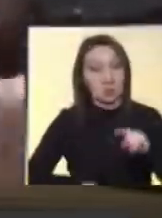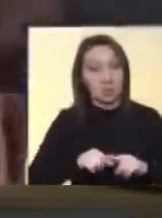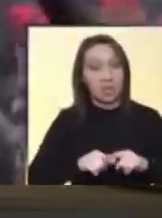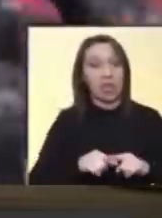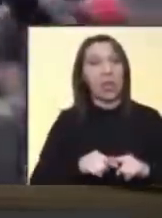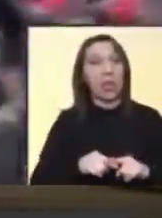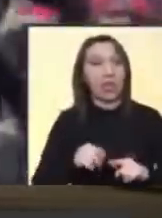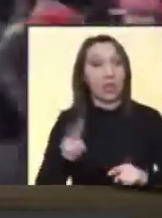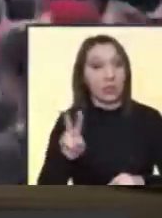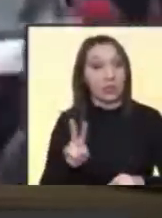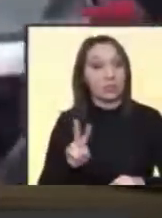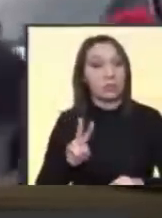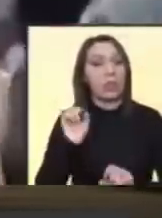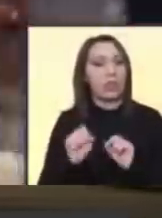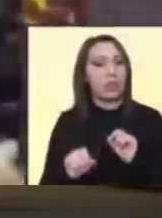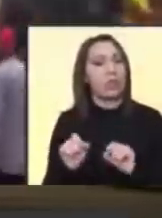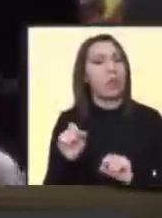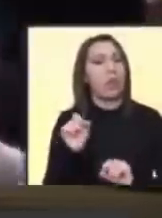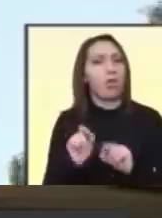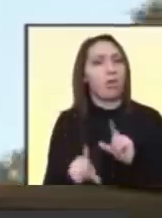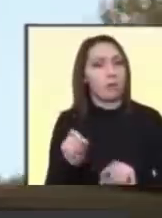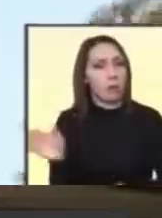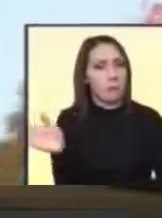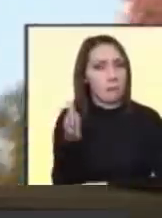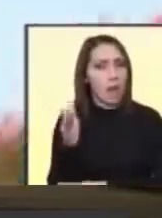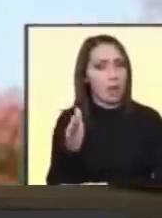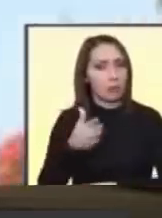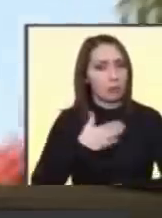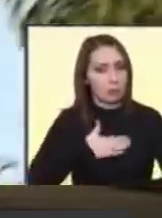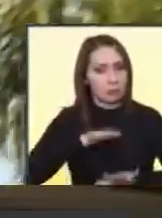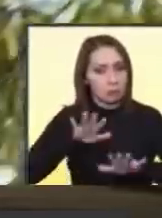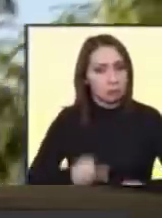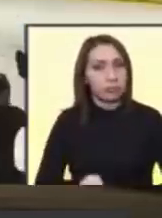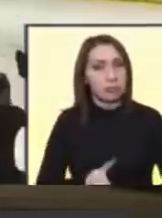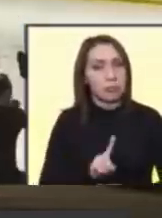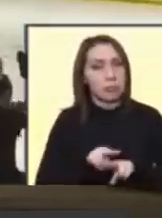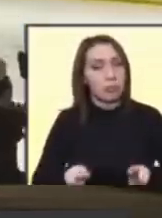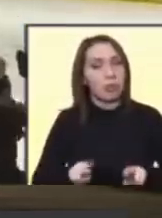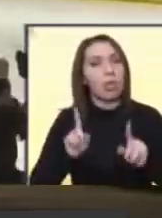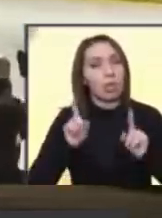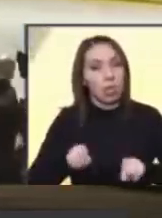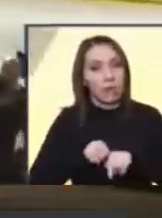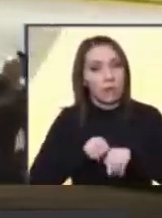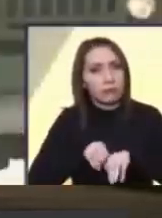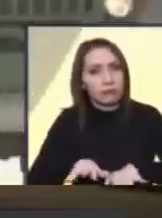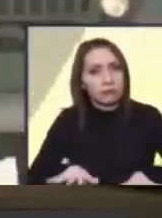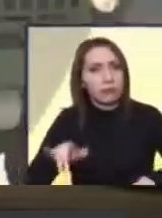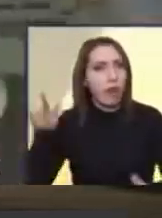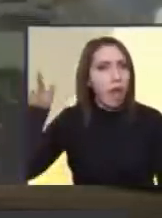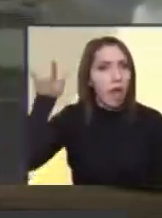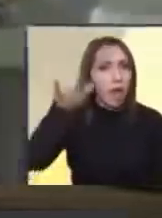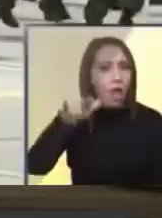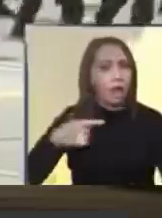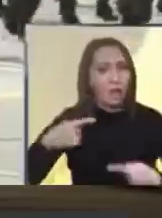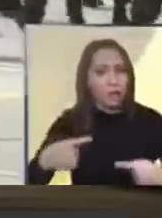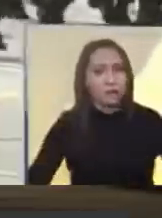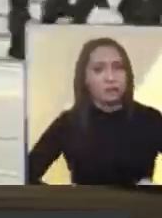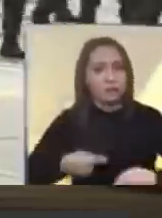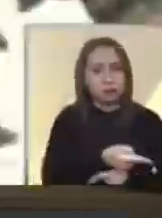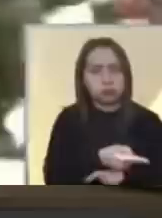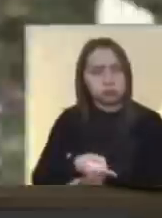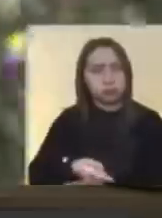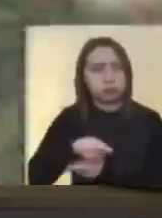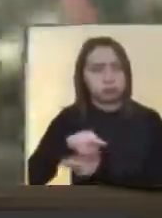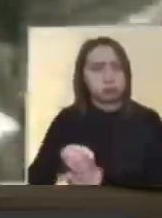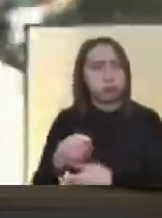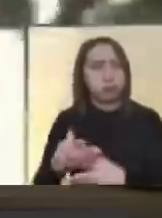aliados estratégicos. Yo no sabía la letalidad y la capacidad de contagio que tenía esta enfermedad antes de que fuera pandemia y